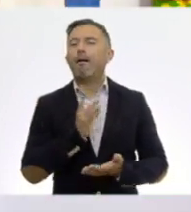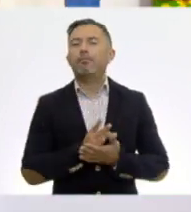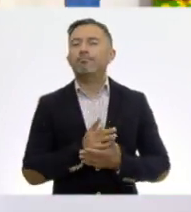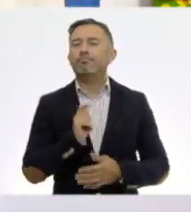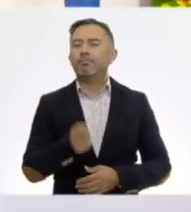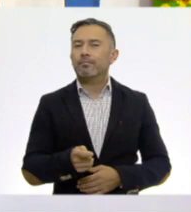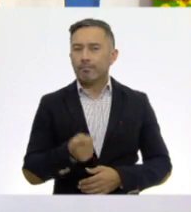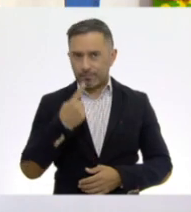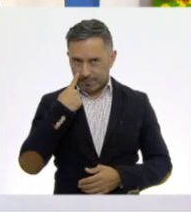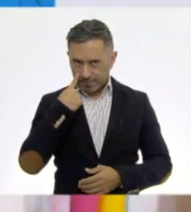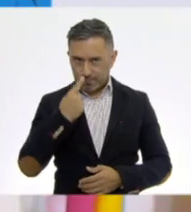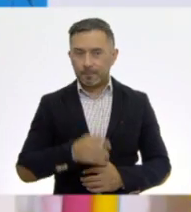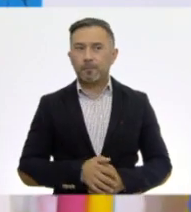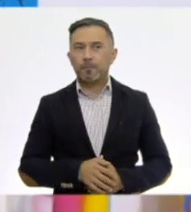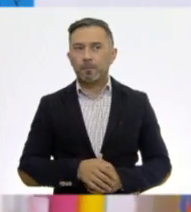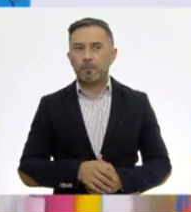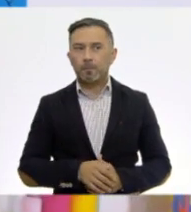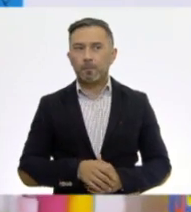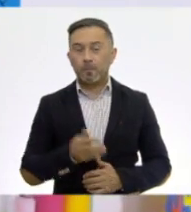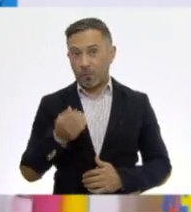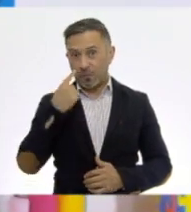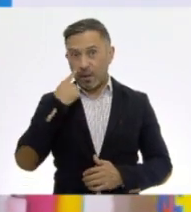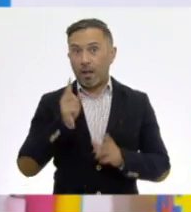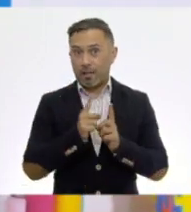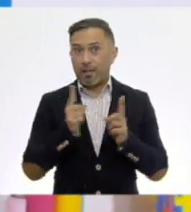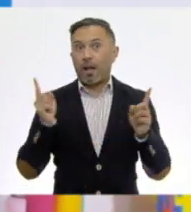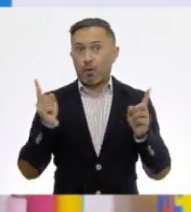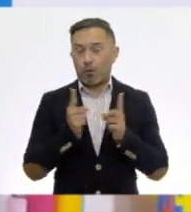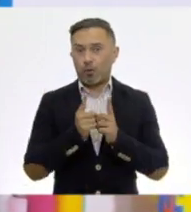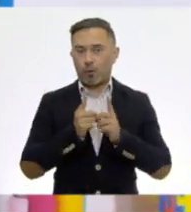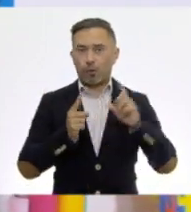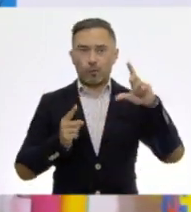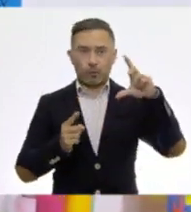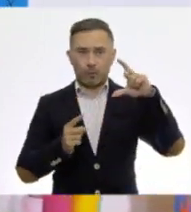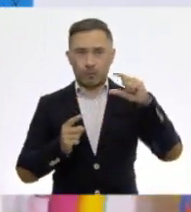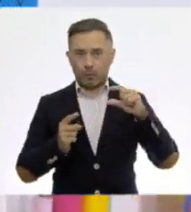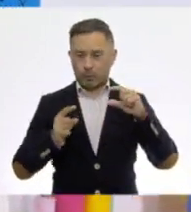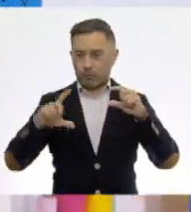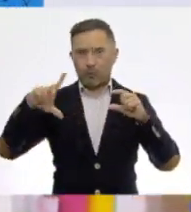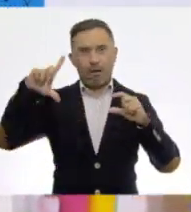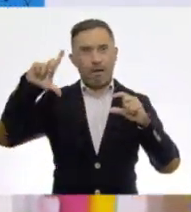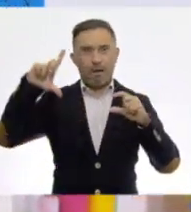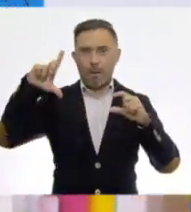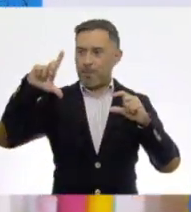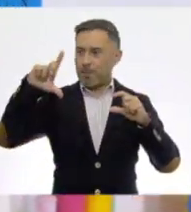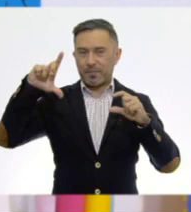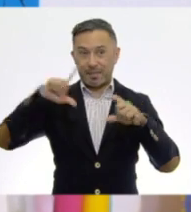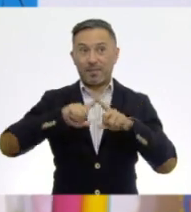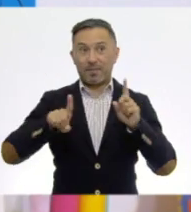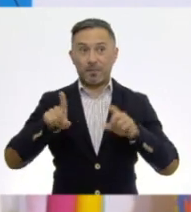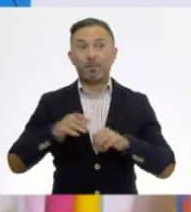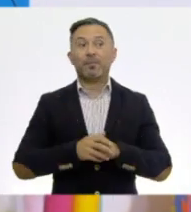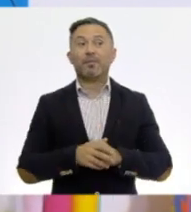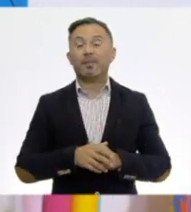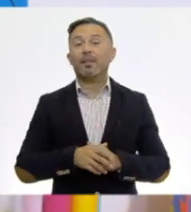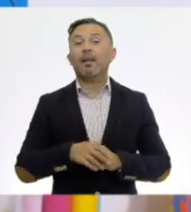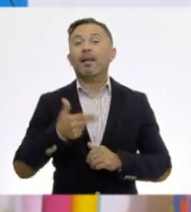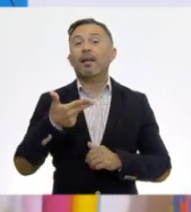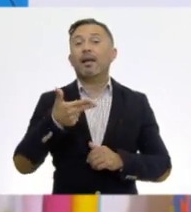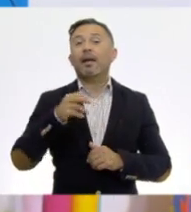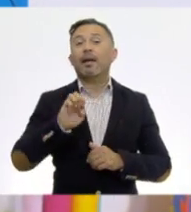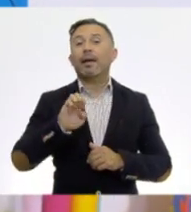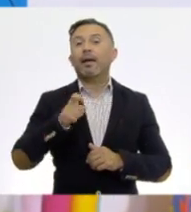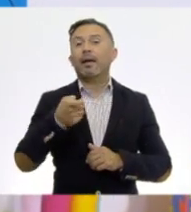lo siguiente, que tienen longitudes diferentes. Claro. Por eso este es un hexágono irregular, sus lados o